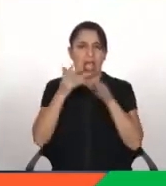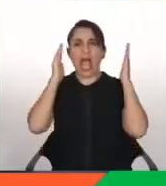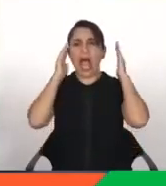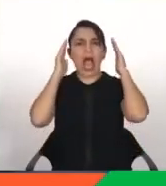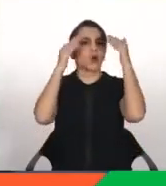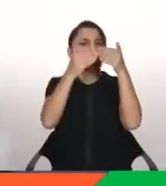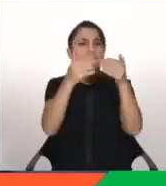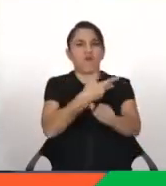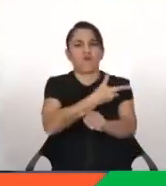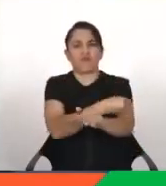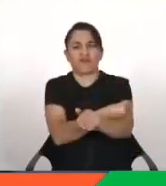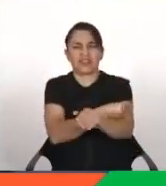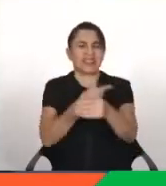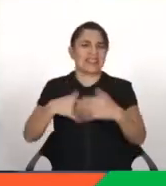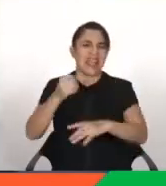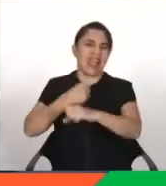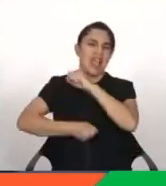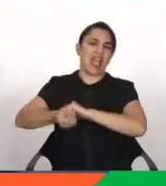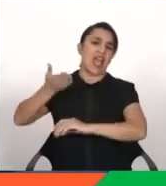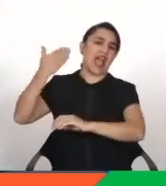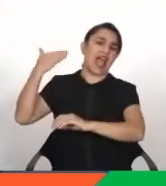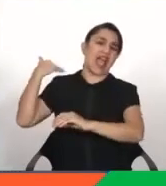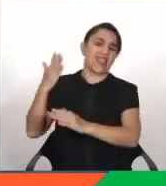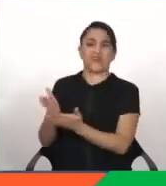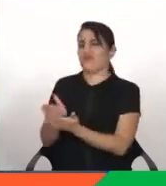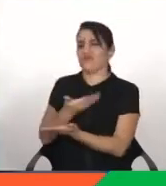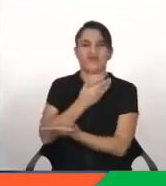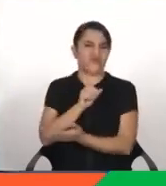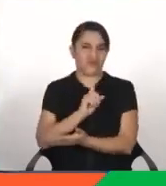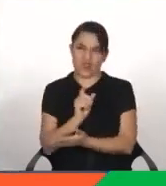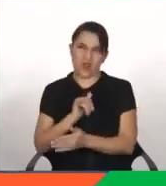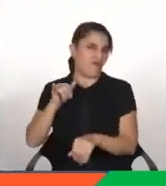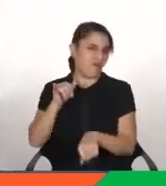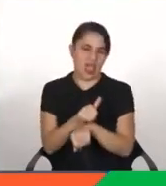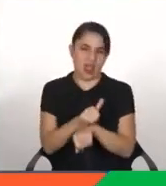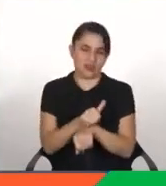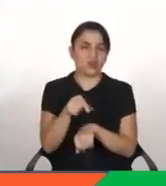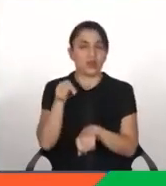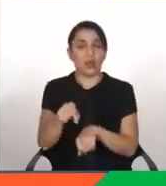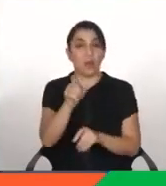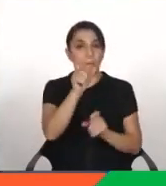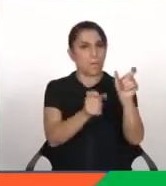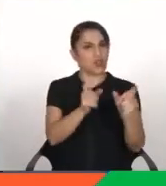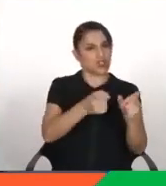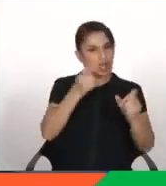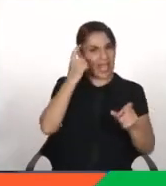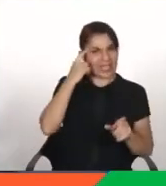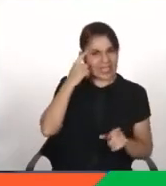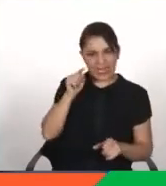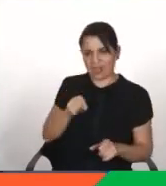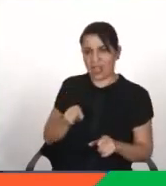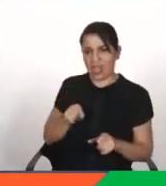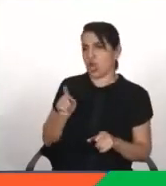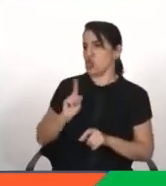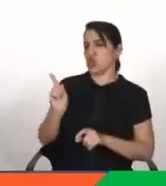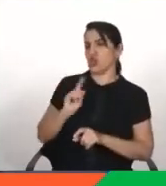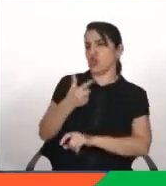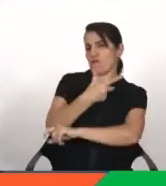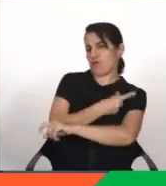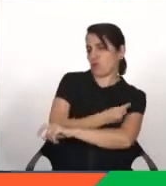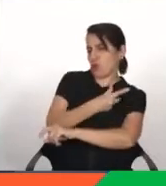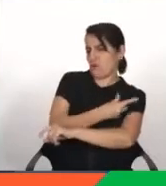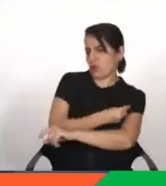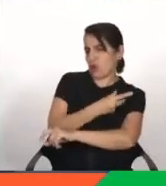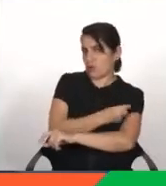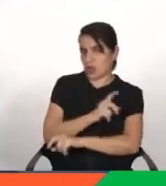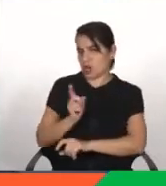se descartó hace muchísimos años y que todavía la gente se siga como teniendo ese estudio para intentar defender algo que no es cierto y que